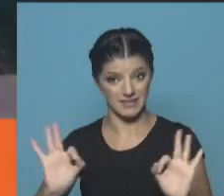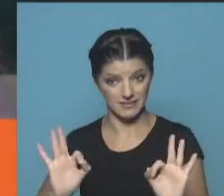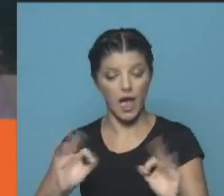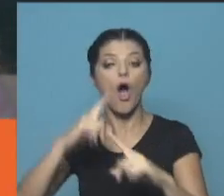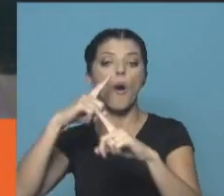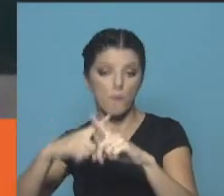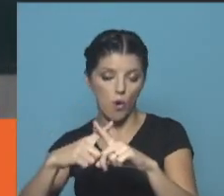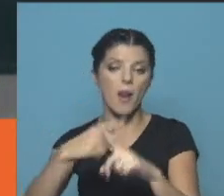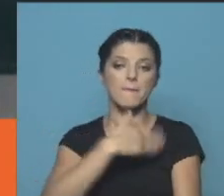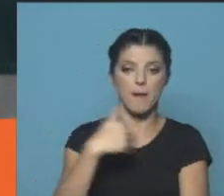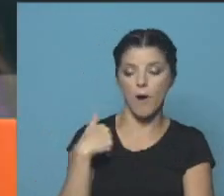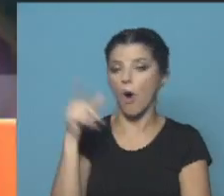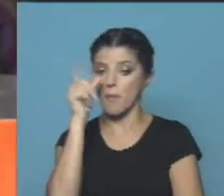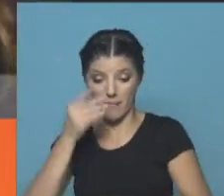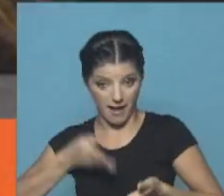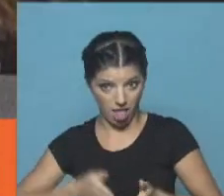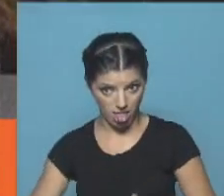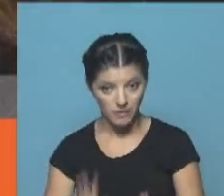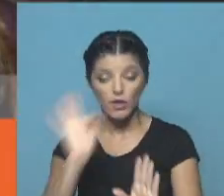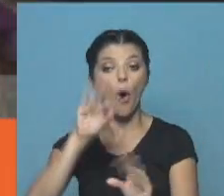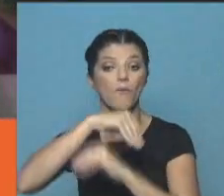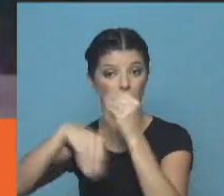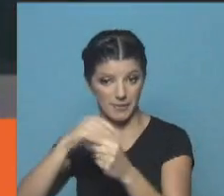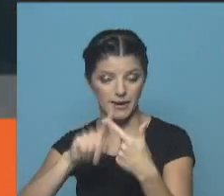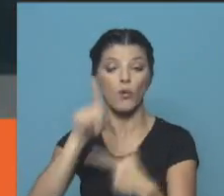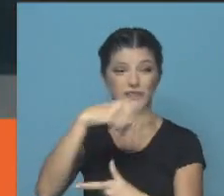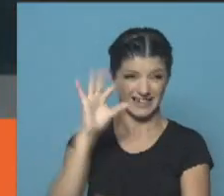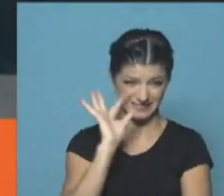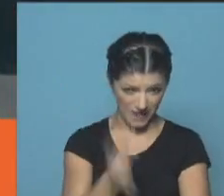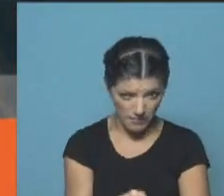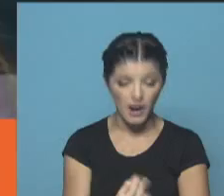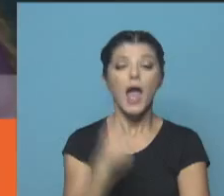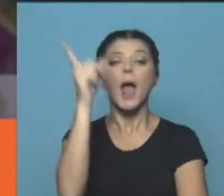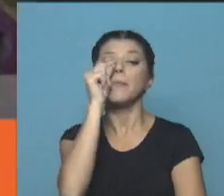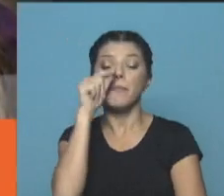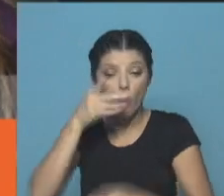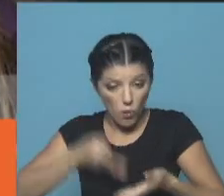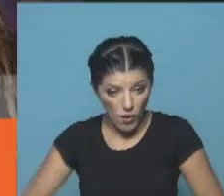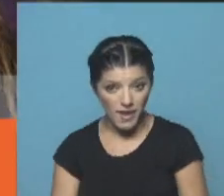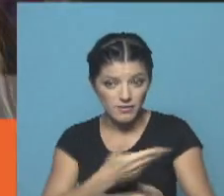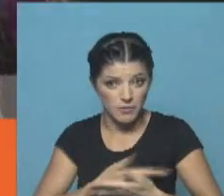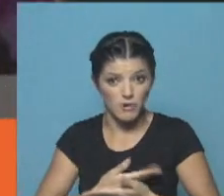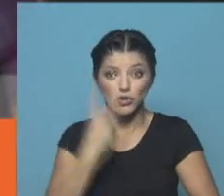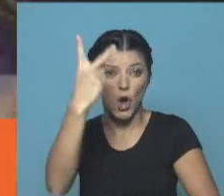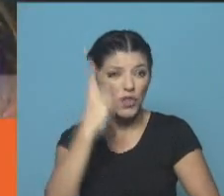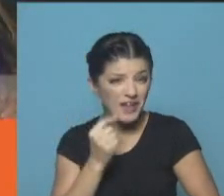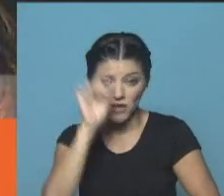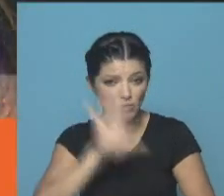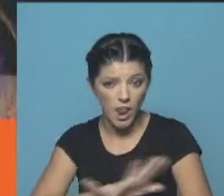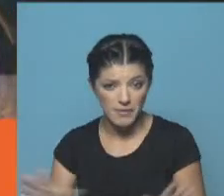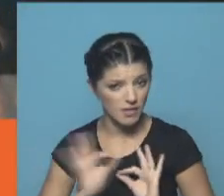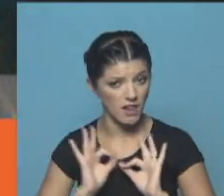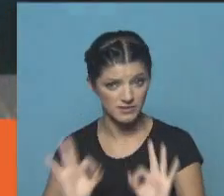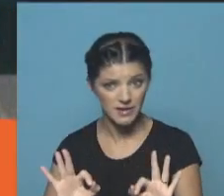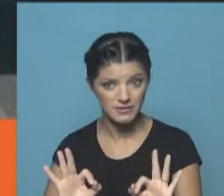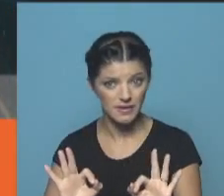por paternidad y maternidad y familiares. Las licencias por paternidad, como ustedes saben, son de 2 días consecutivos en Argentina y esto impacta no solamente en el